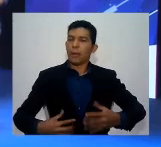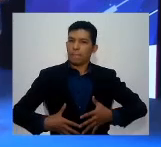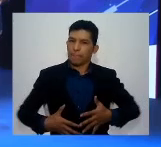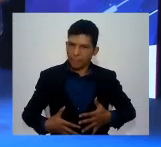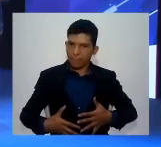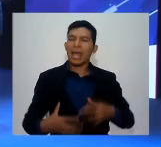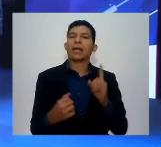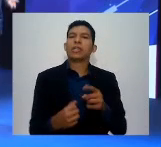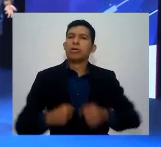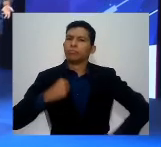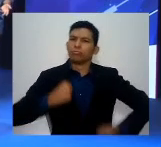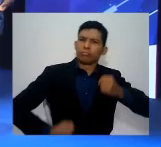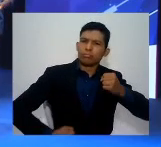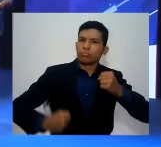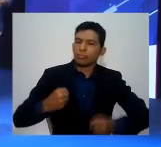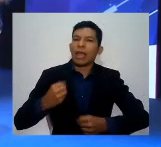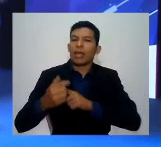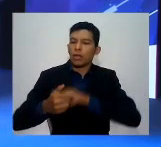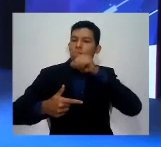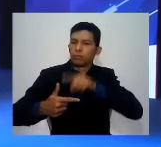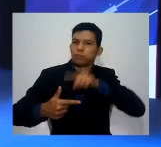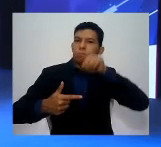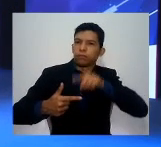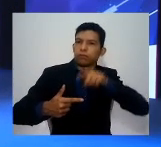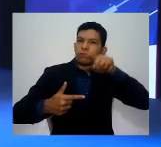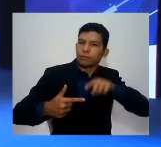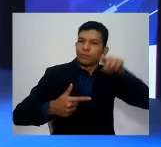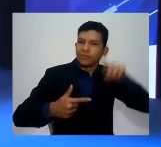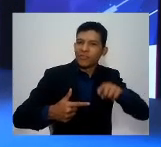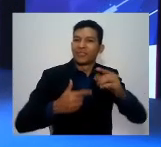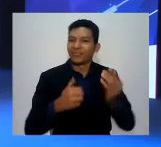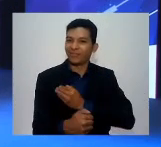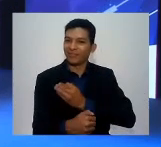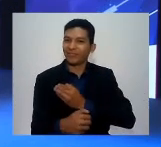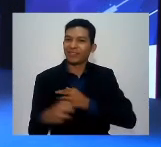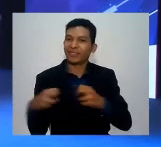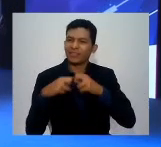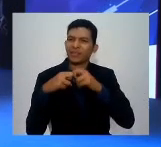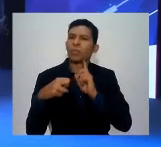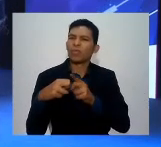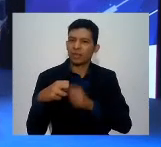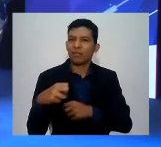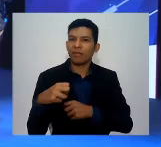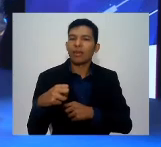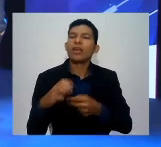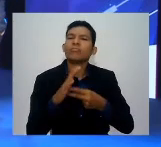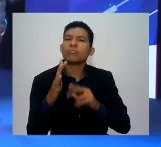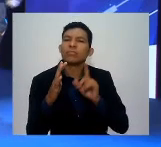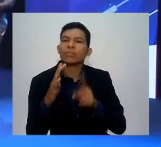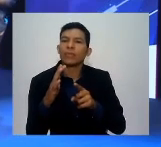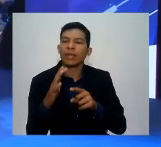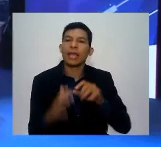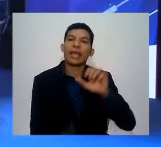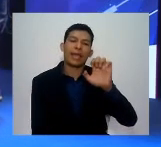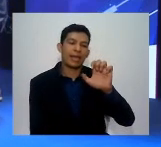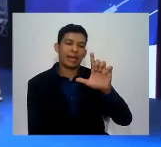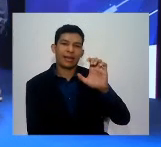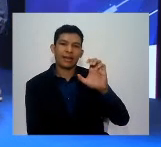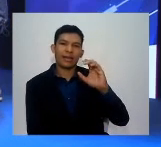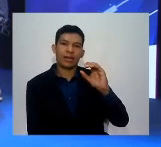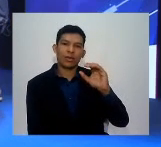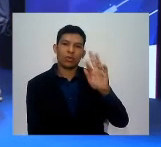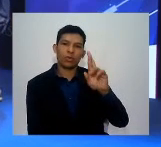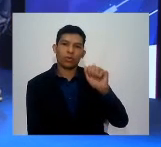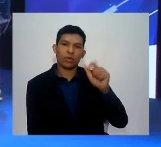lesionada probablemente la siente un poquito caliente, pero en todo caso con una cámara de esas se puede detectar mejor dónde está la lesión o por lo menos cuál ha sido el progreso de la